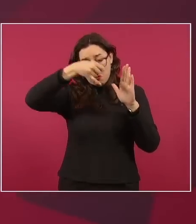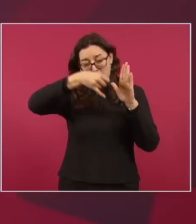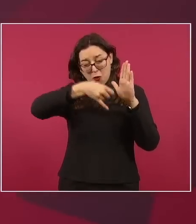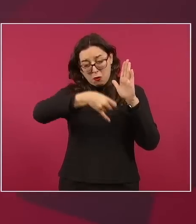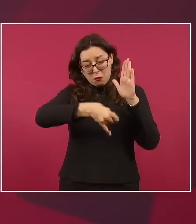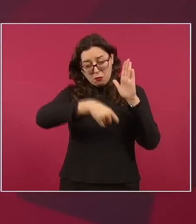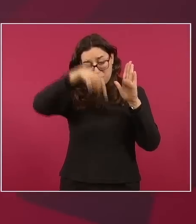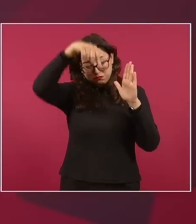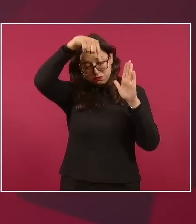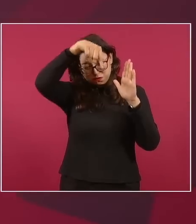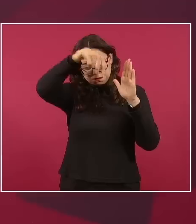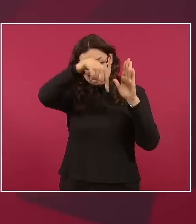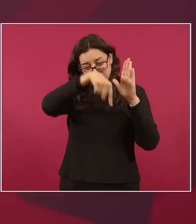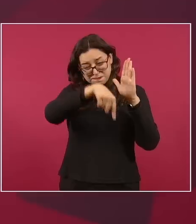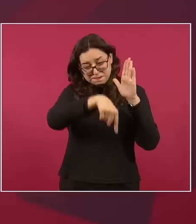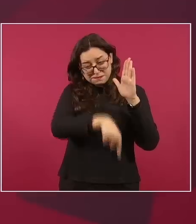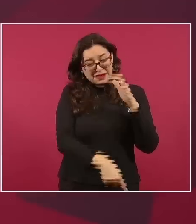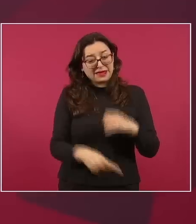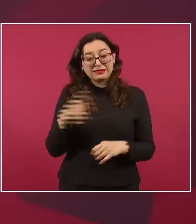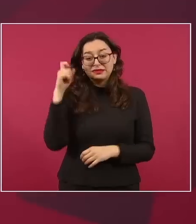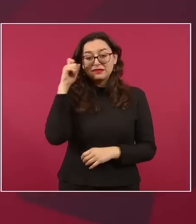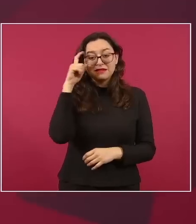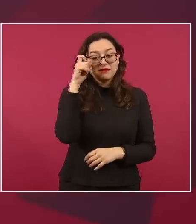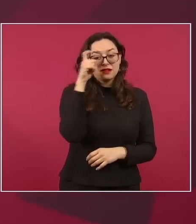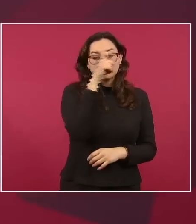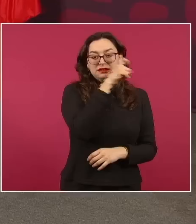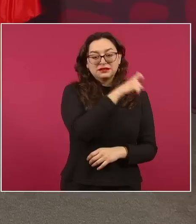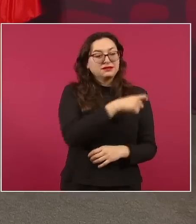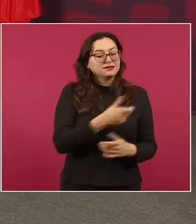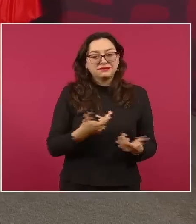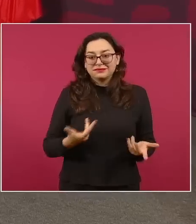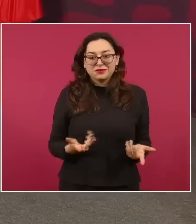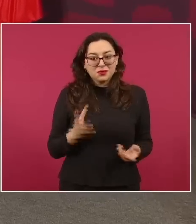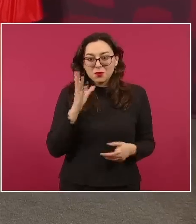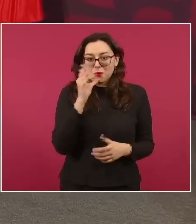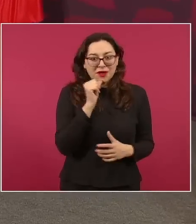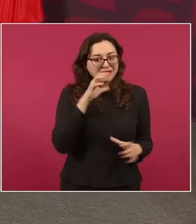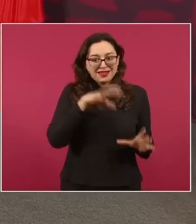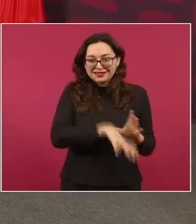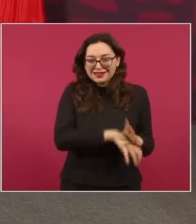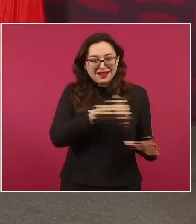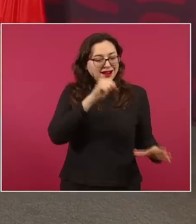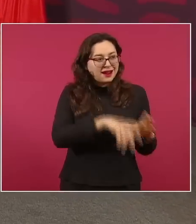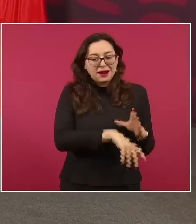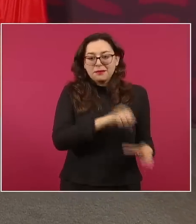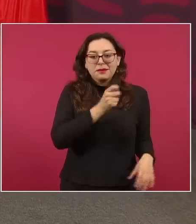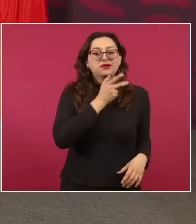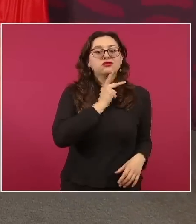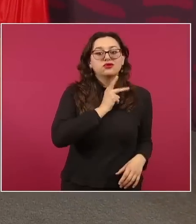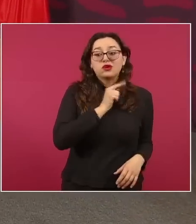orientar toda la inversión al sureste para extraer petróleo en